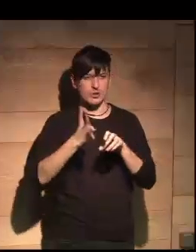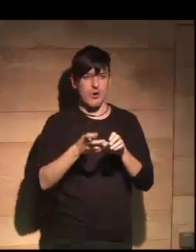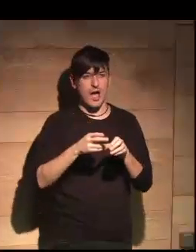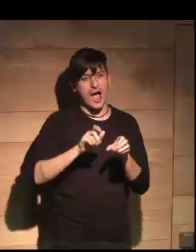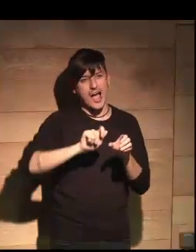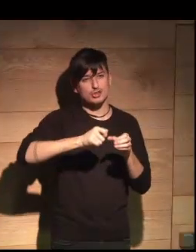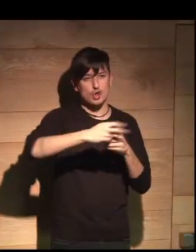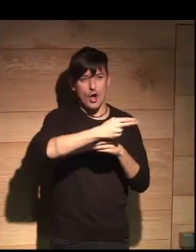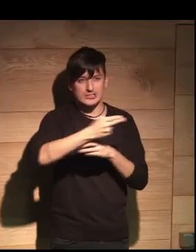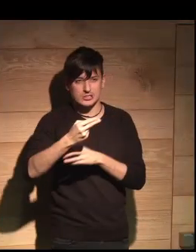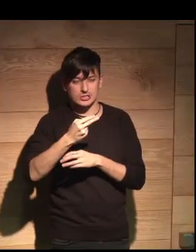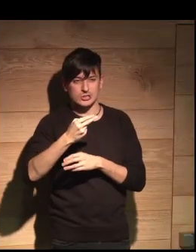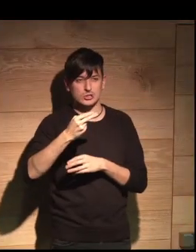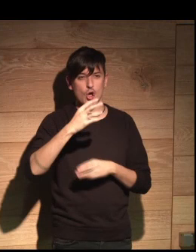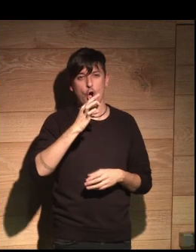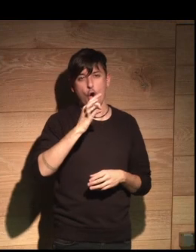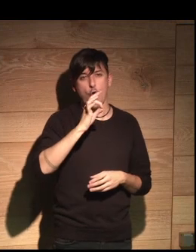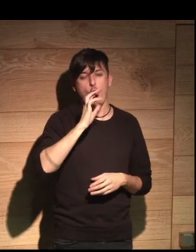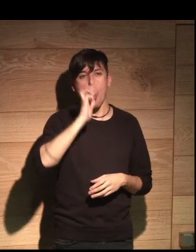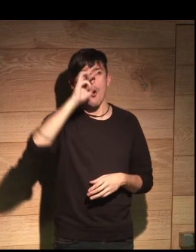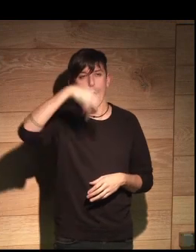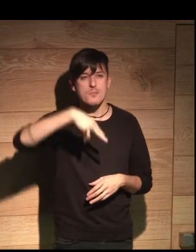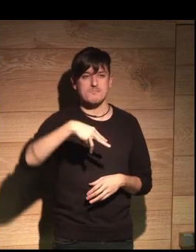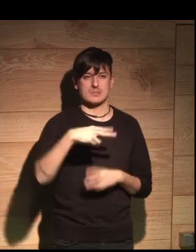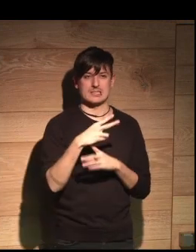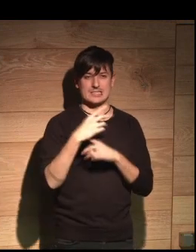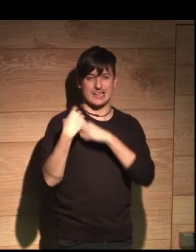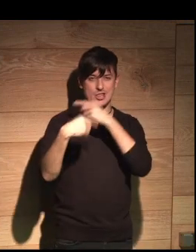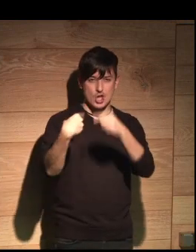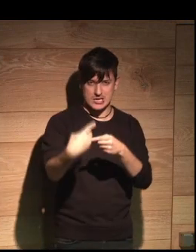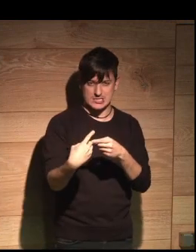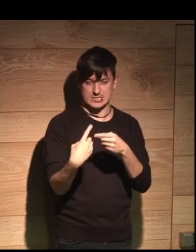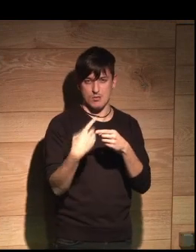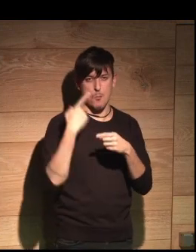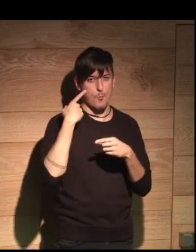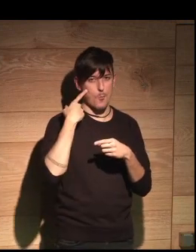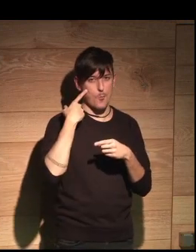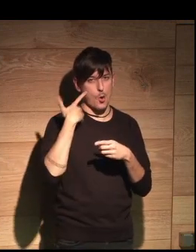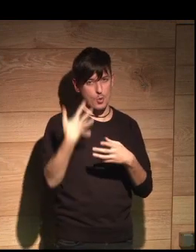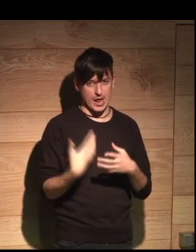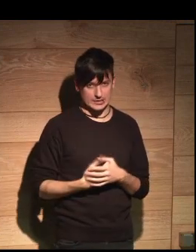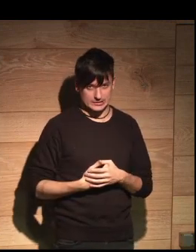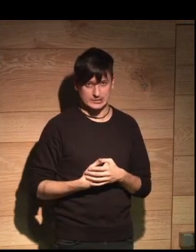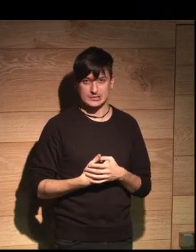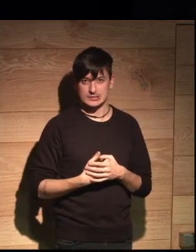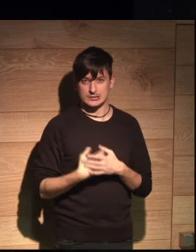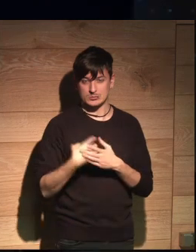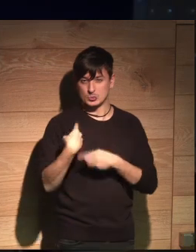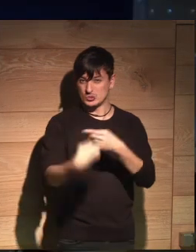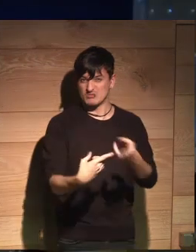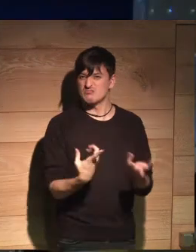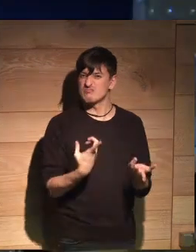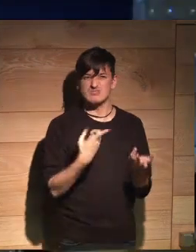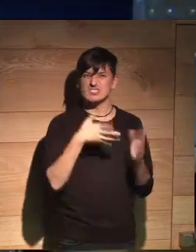tradiciones populares. Este capítulo me lo pasé pipa escribiéndolo. ¿A qué me refería? Cuando hablo de anchoas